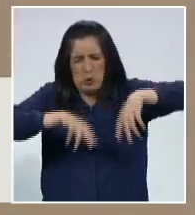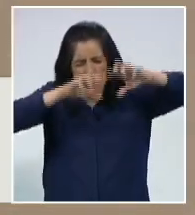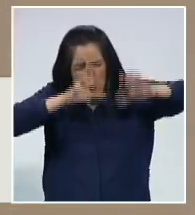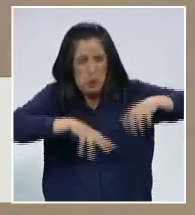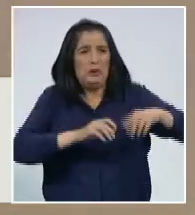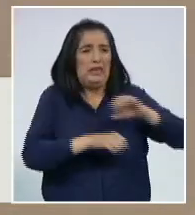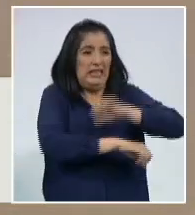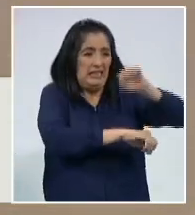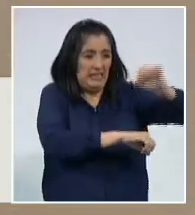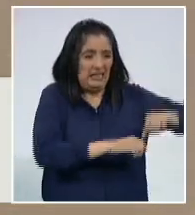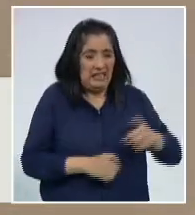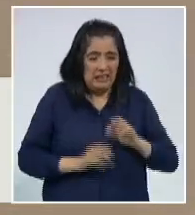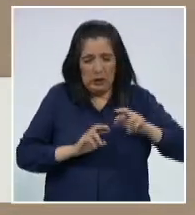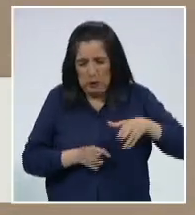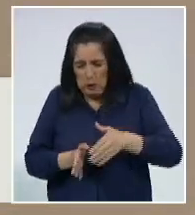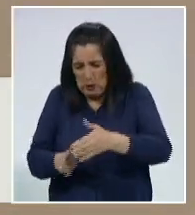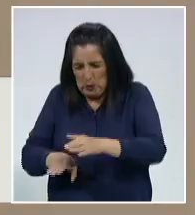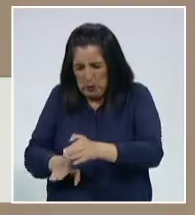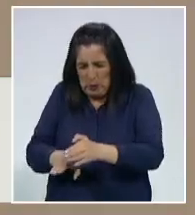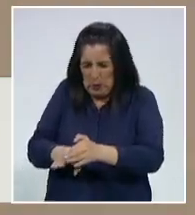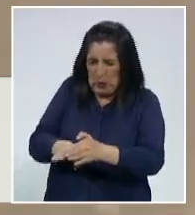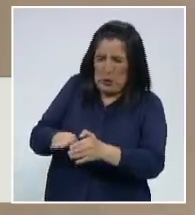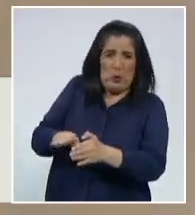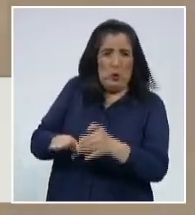de este río está por llegar a su punto máximo.